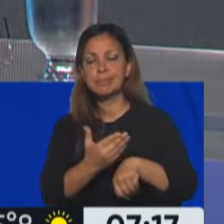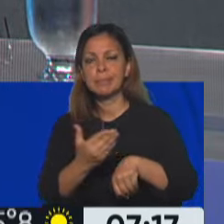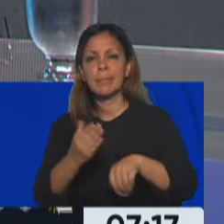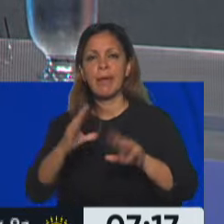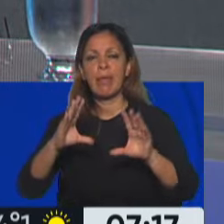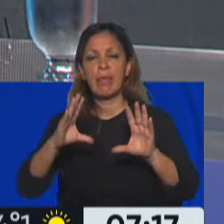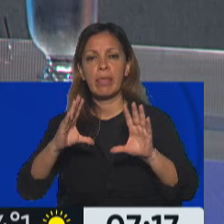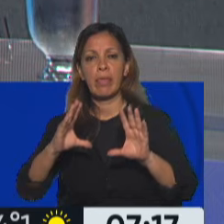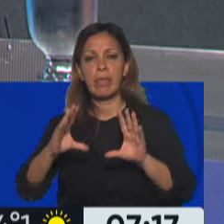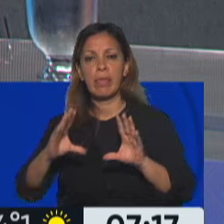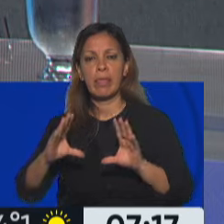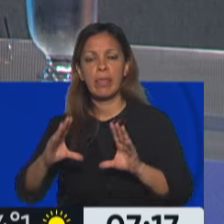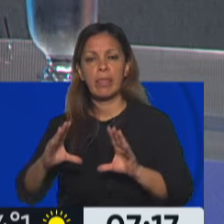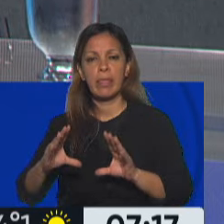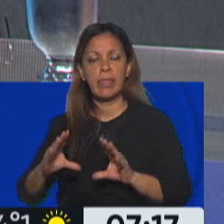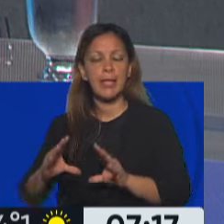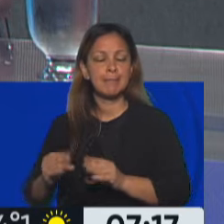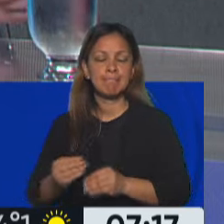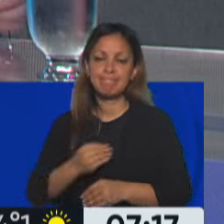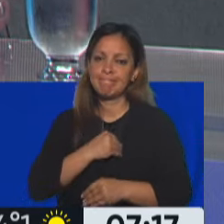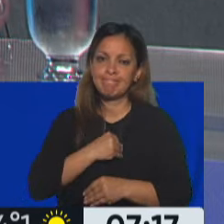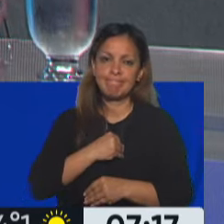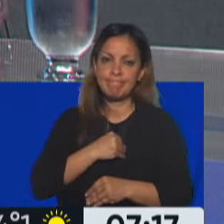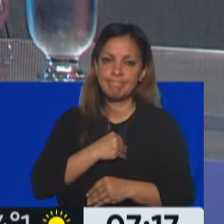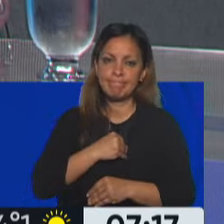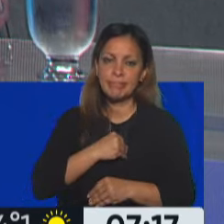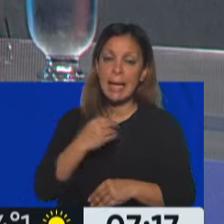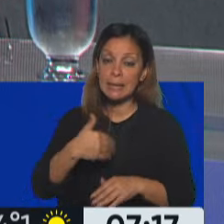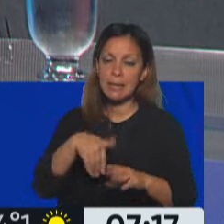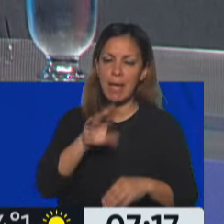se empieza a desvanecer, la desesperanza es el sentimiento que más duele en estos casos.